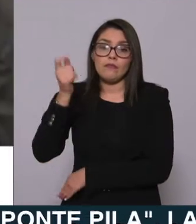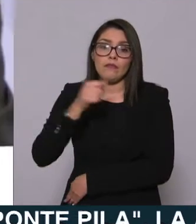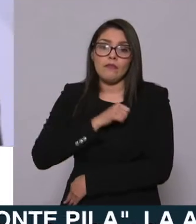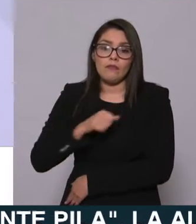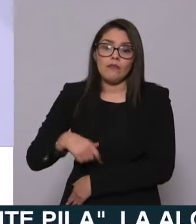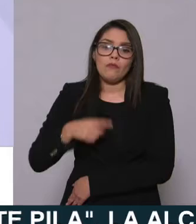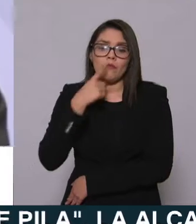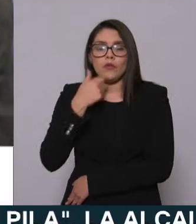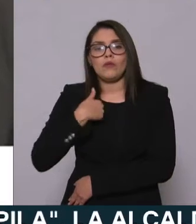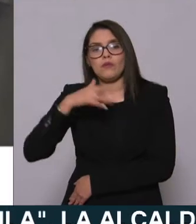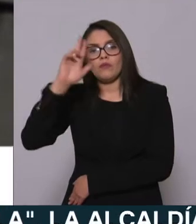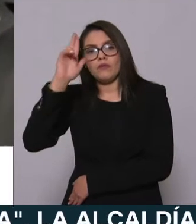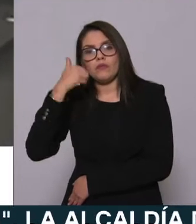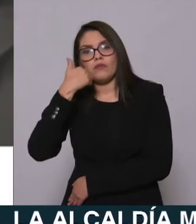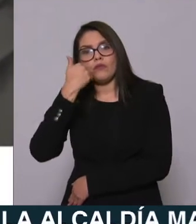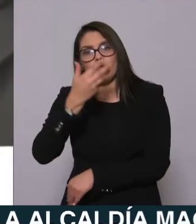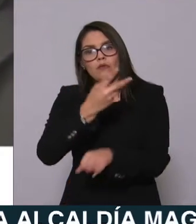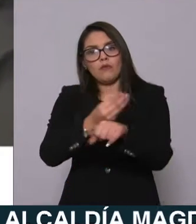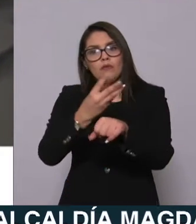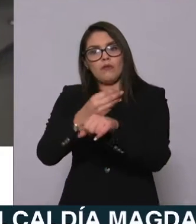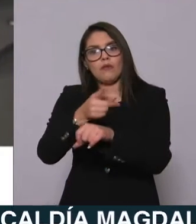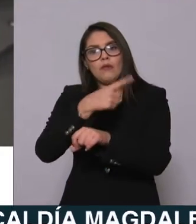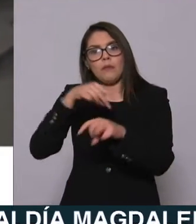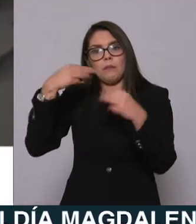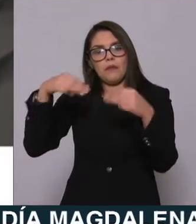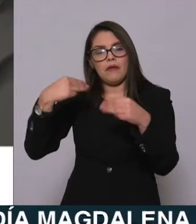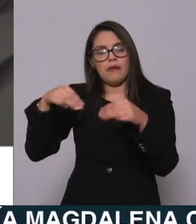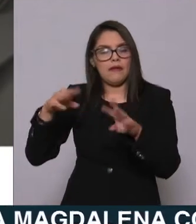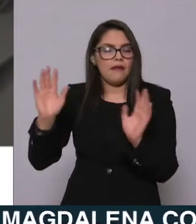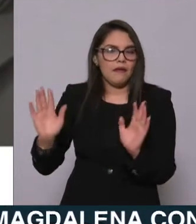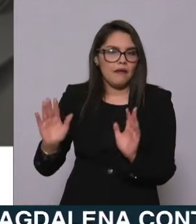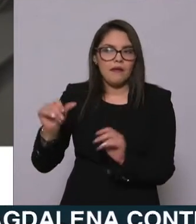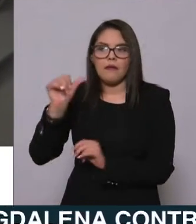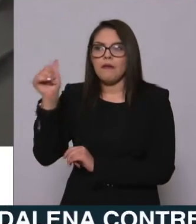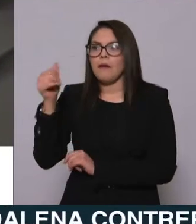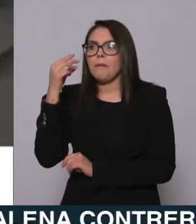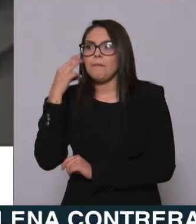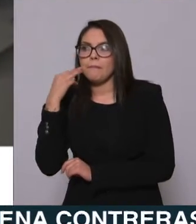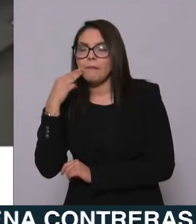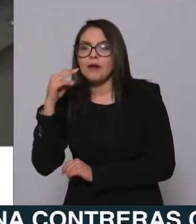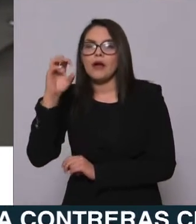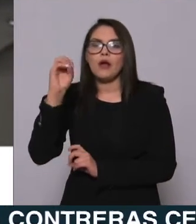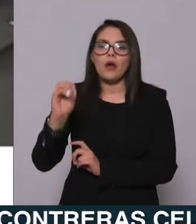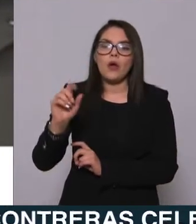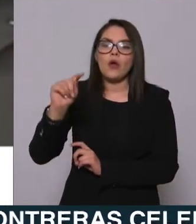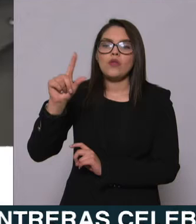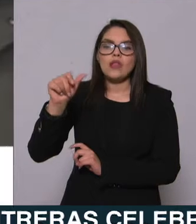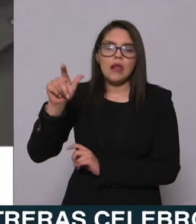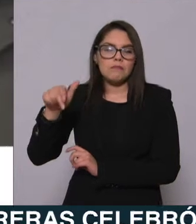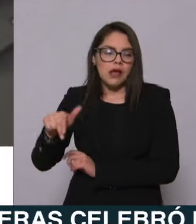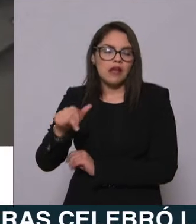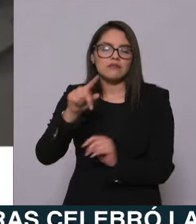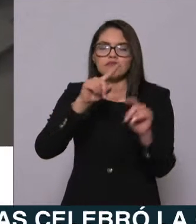quiero arreglar el mercado de La Paz en Tlalpan o de la Merced en el caso de Venustiano